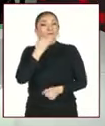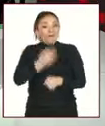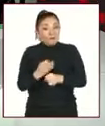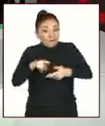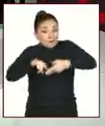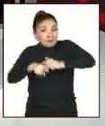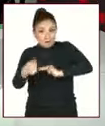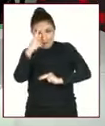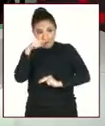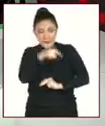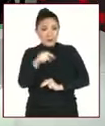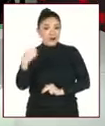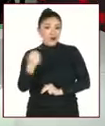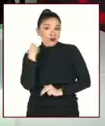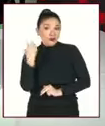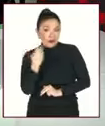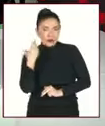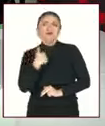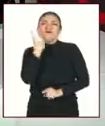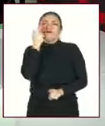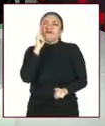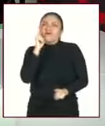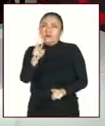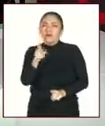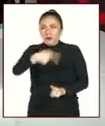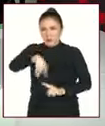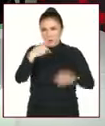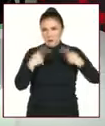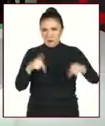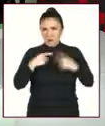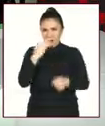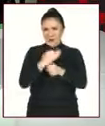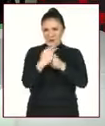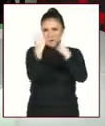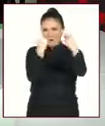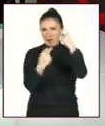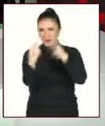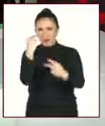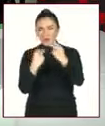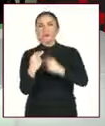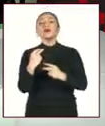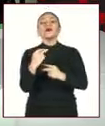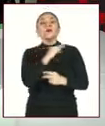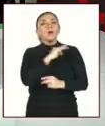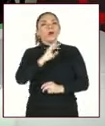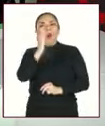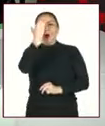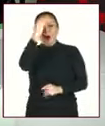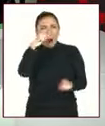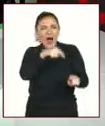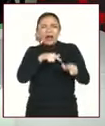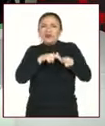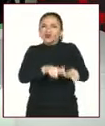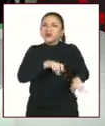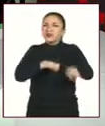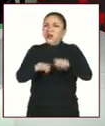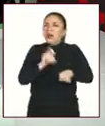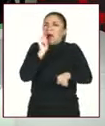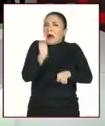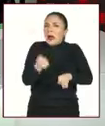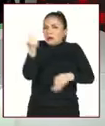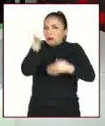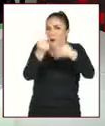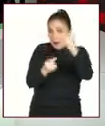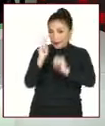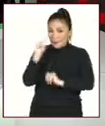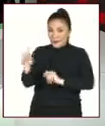iniciar con la ponencia, me gustaría que todas las personas que nos están viendo desde su casita o donde se encuentren puedan conocerte un poco más. Así que vayamos a